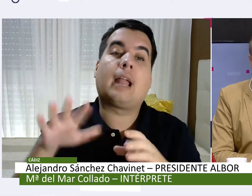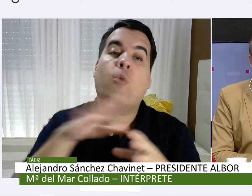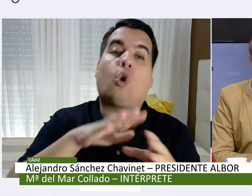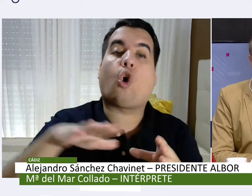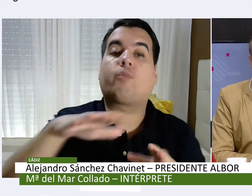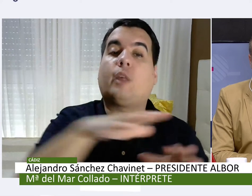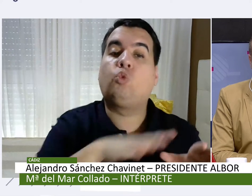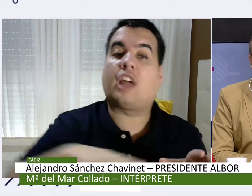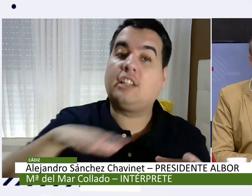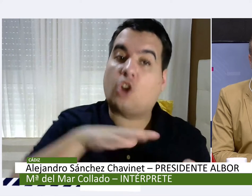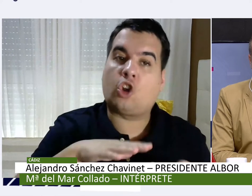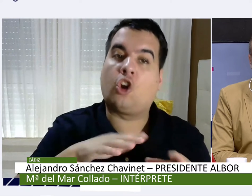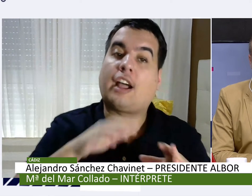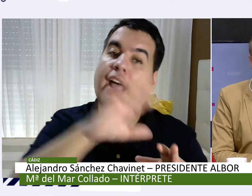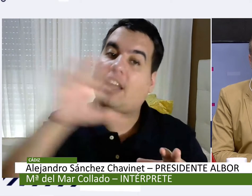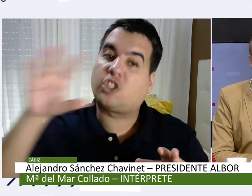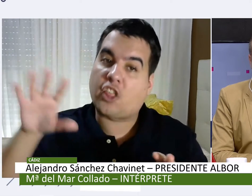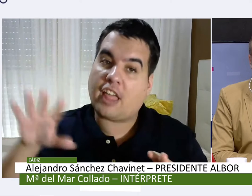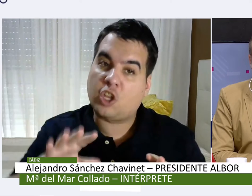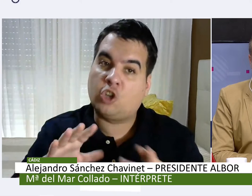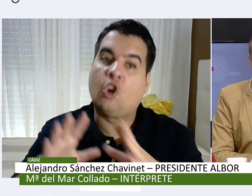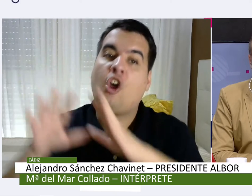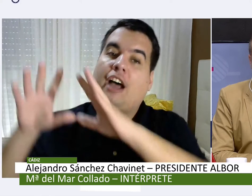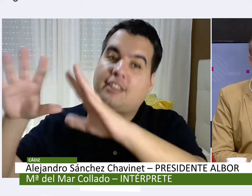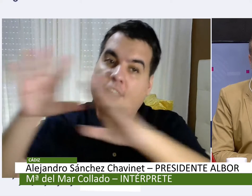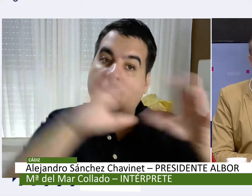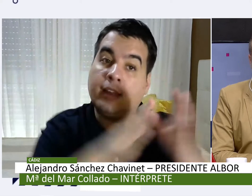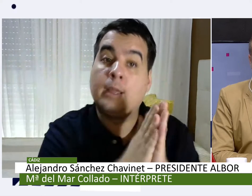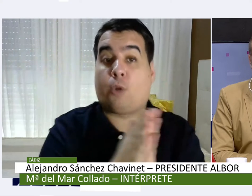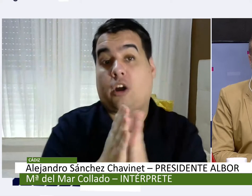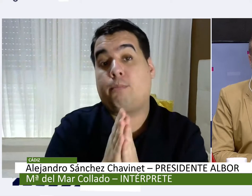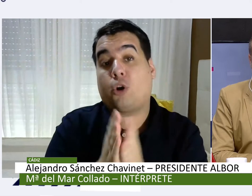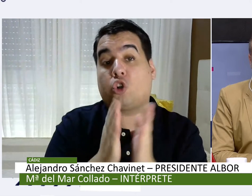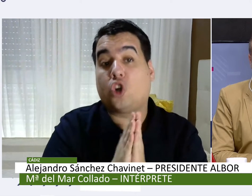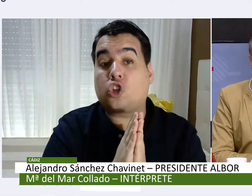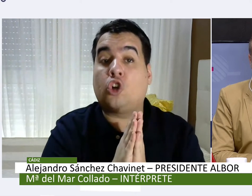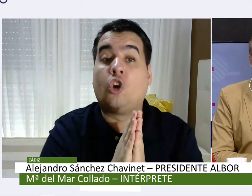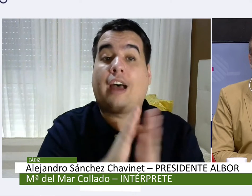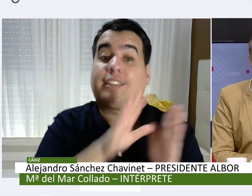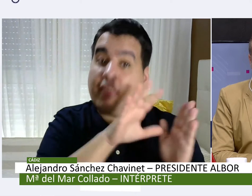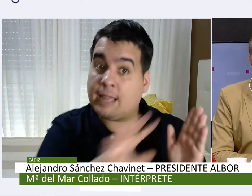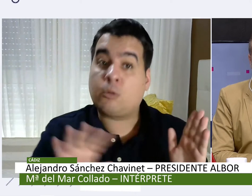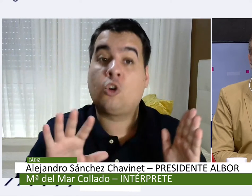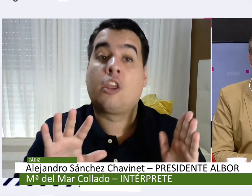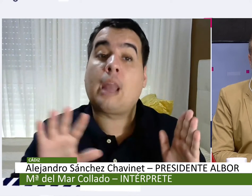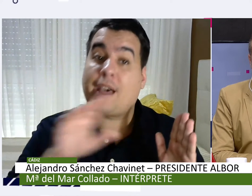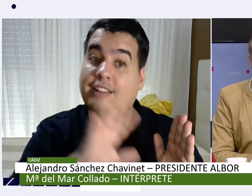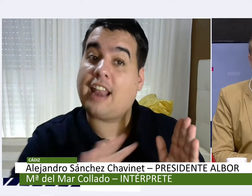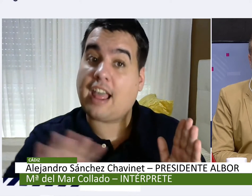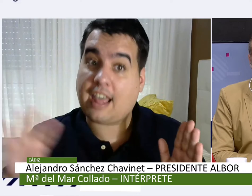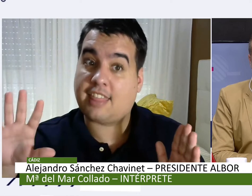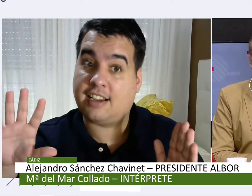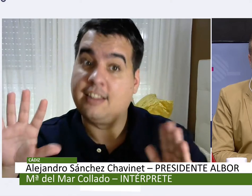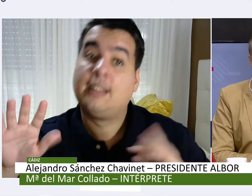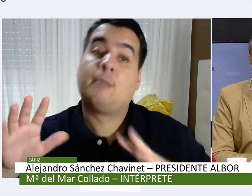que tenemos un territorio que cada asociación atiende, porque nosotros atendemos la parte